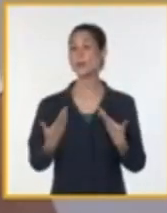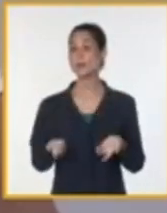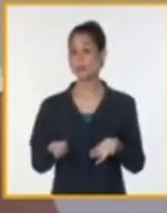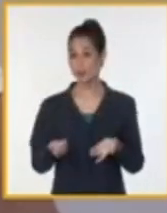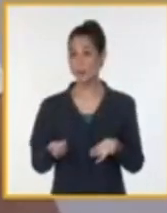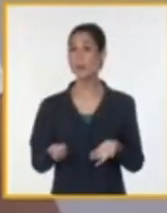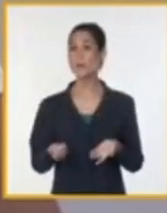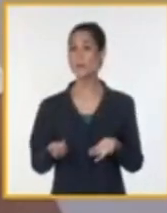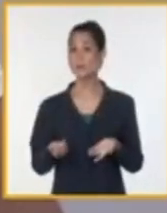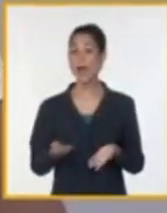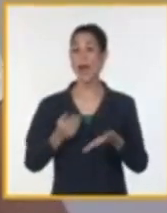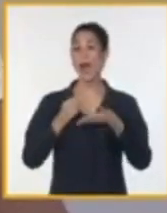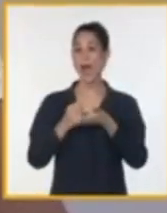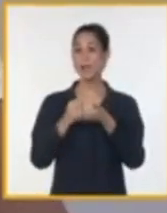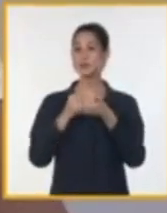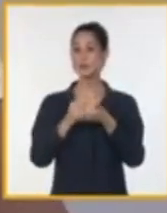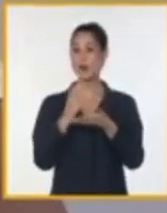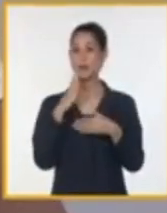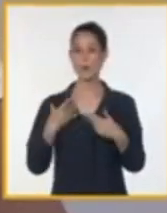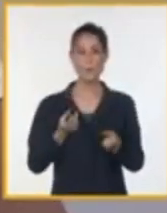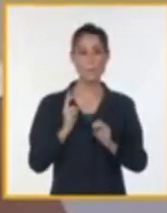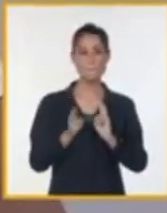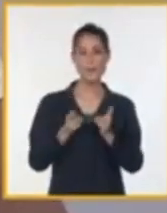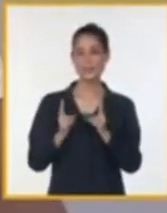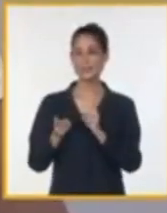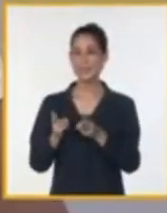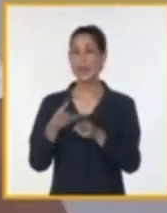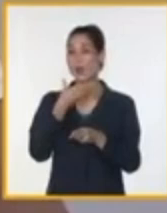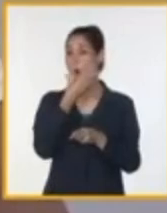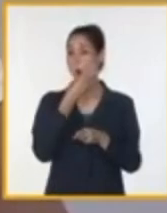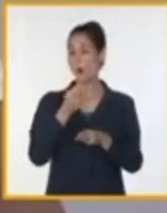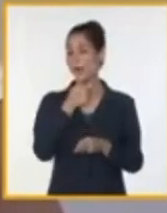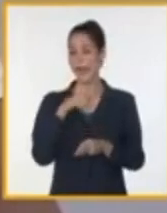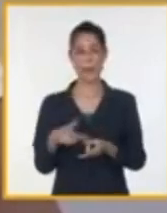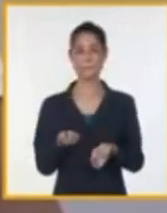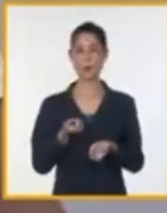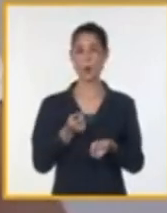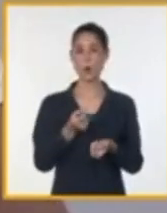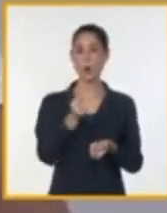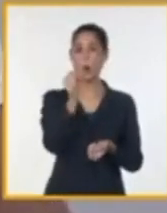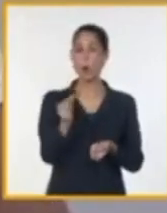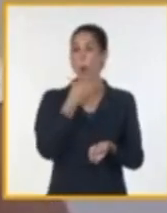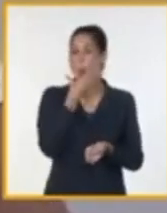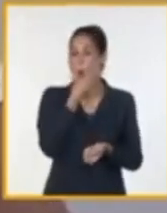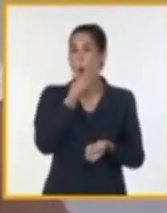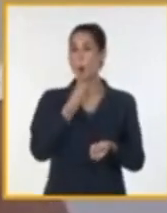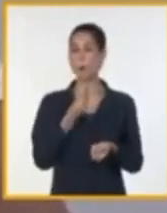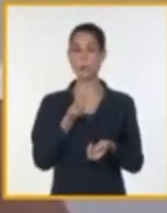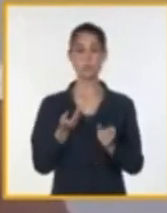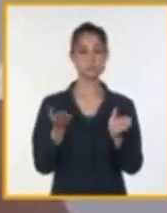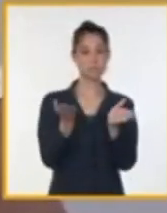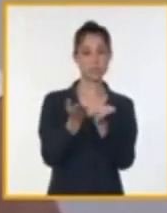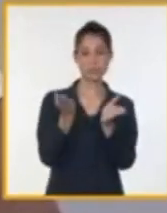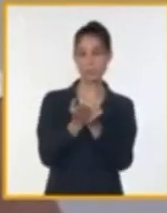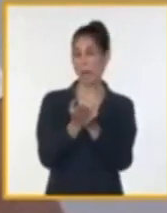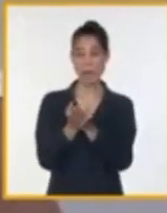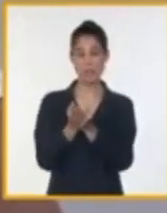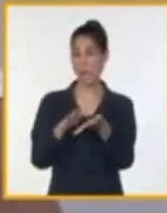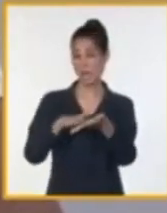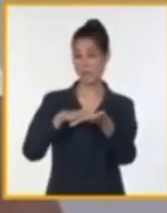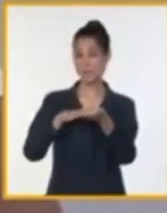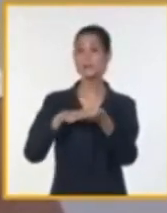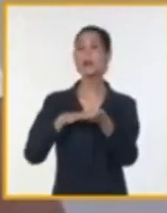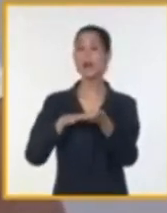de alguna manera, tributar con orientación a los jóvenes que se encuentran desvinculados del estudio y del trabajo. Conocemos que esta es una de las urgencias sociales que tenemos y como